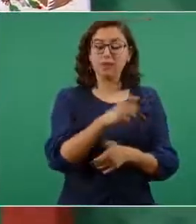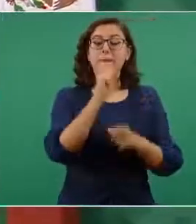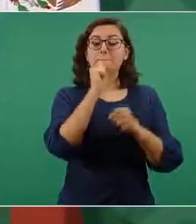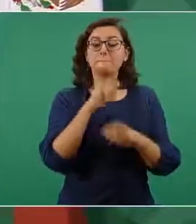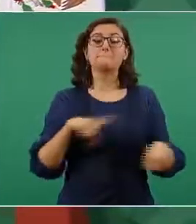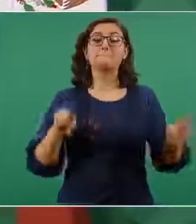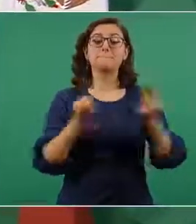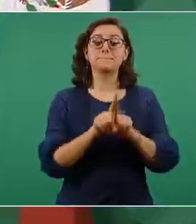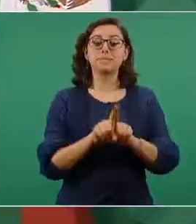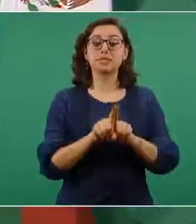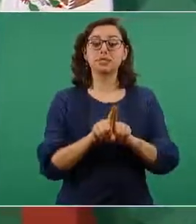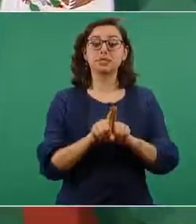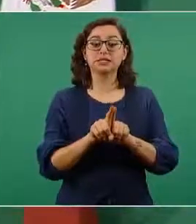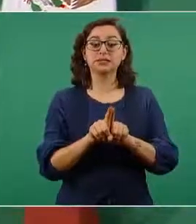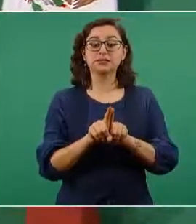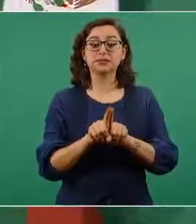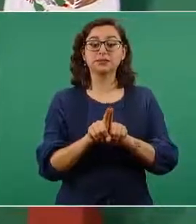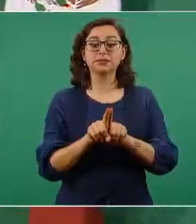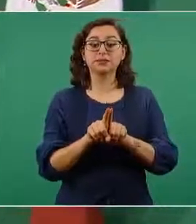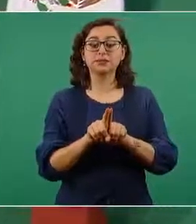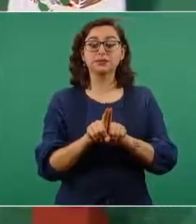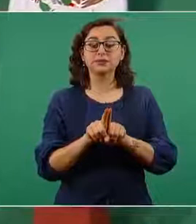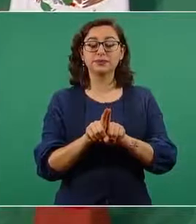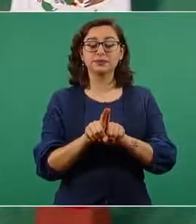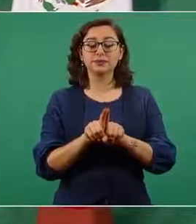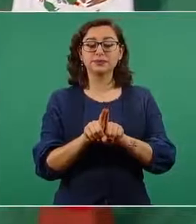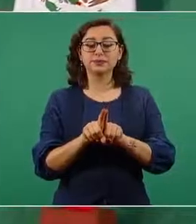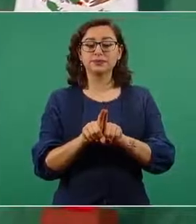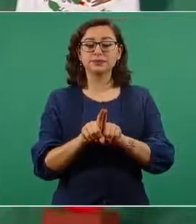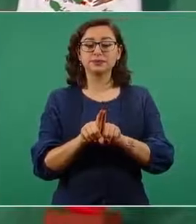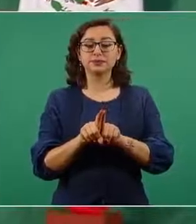esto vino